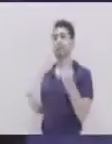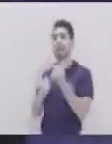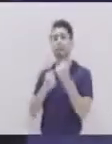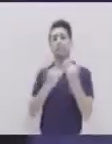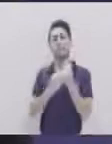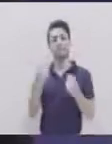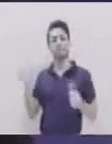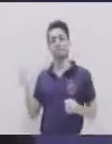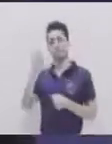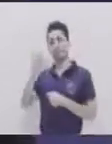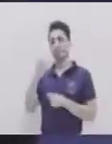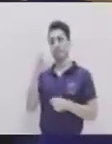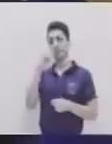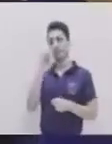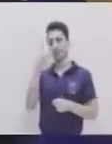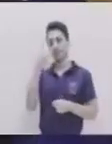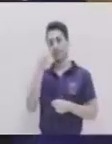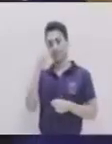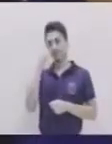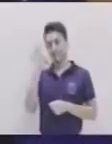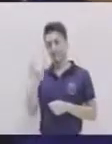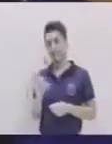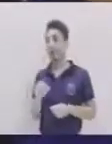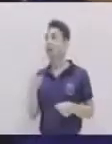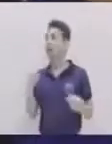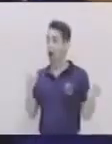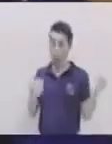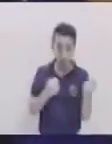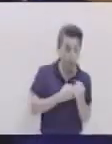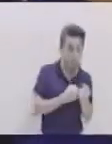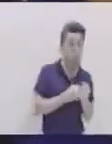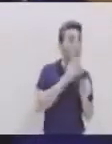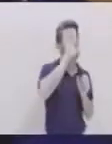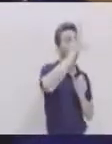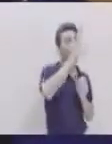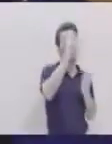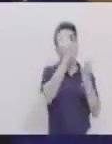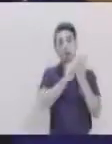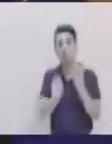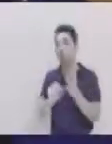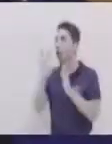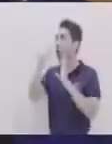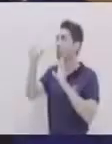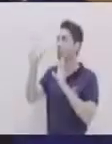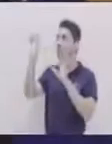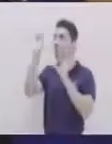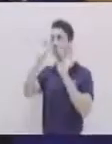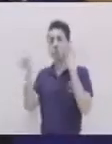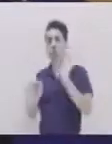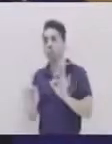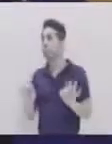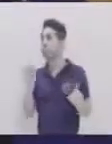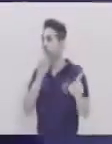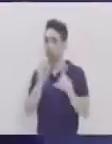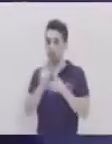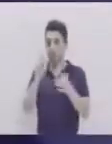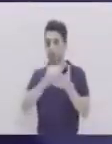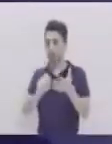enseñaban y apoyaban a Joselito. Se apoyaban también de dibujos, de imágenes y de